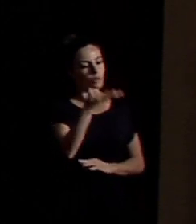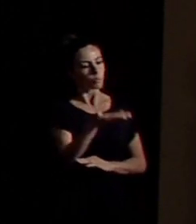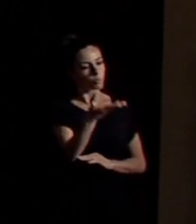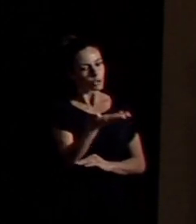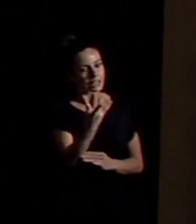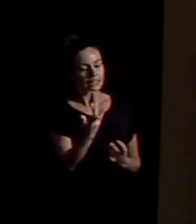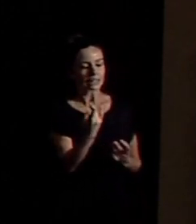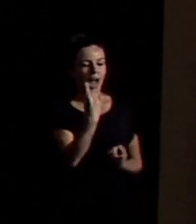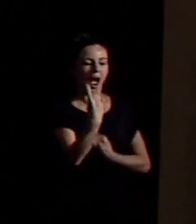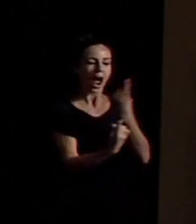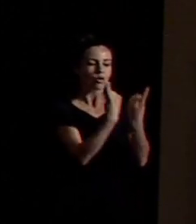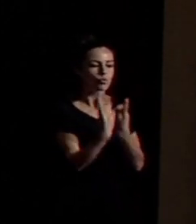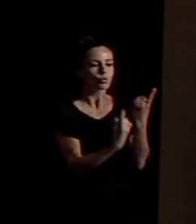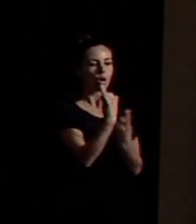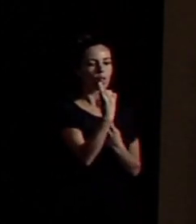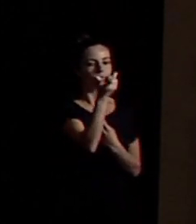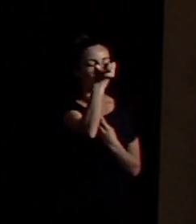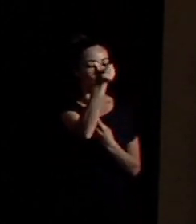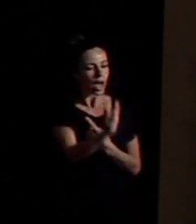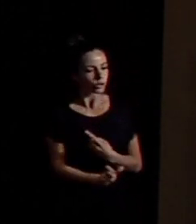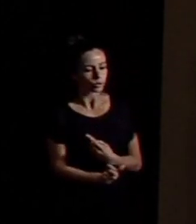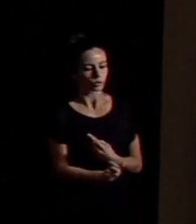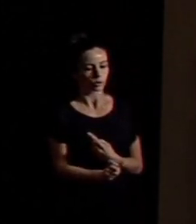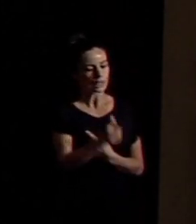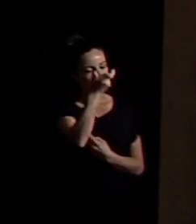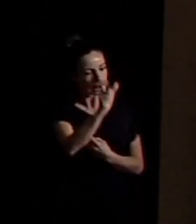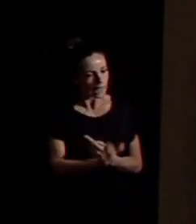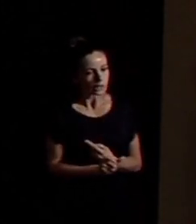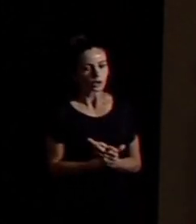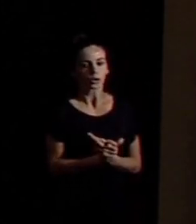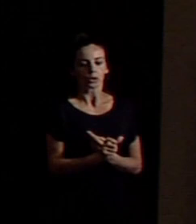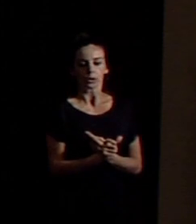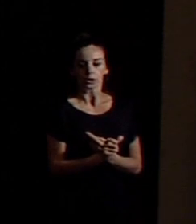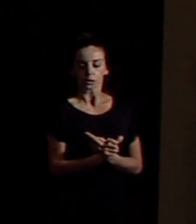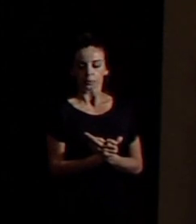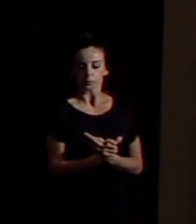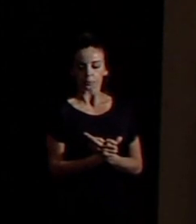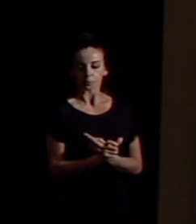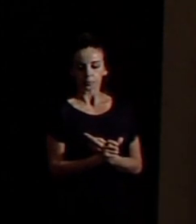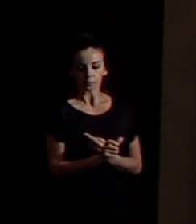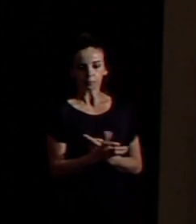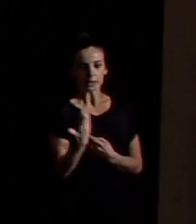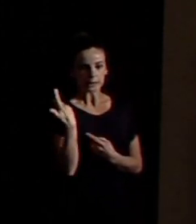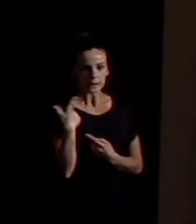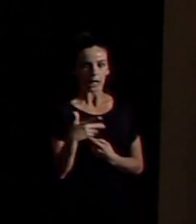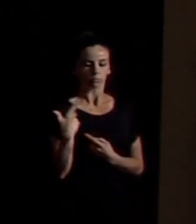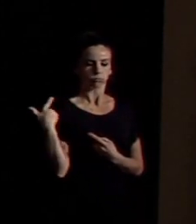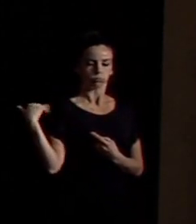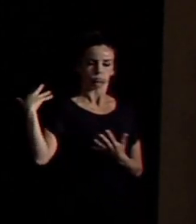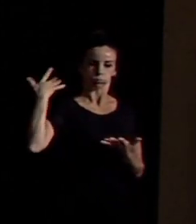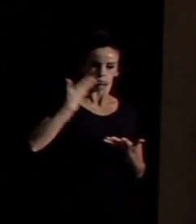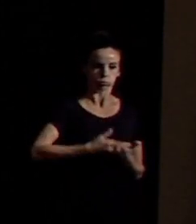en algunos datos que lleva algún tiempo que nos están alarmando. Es